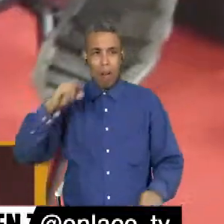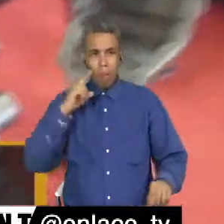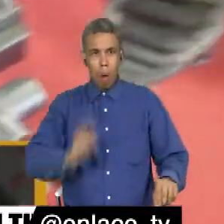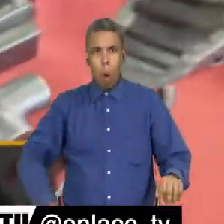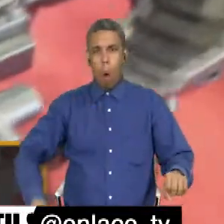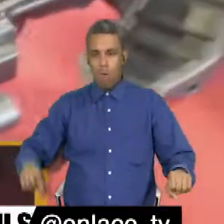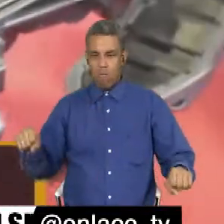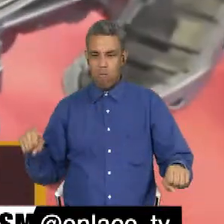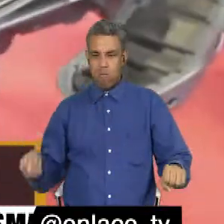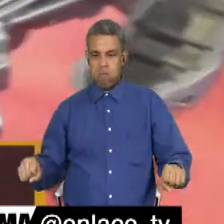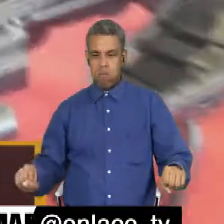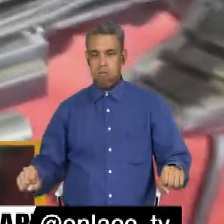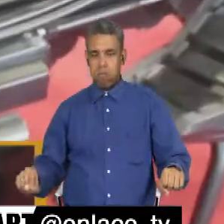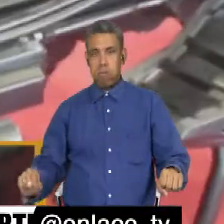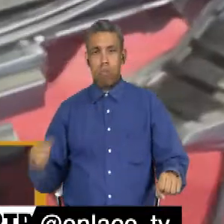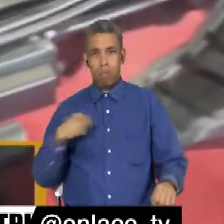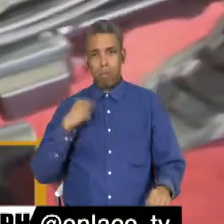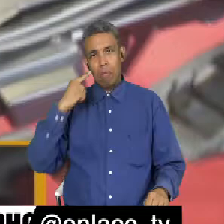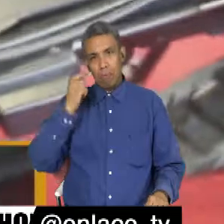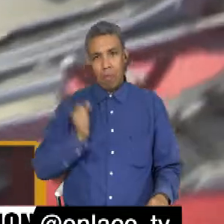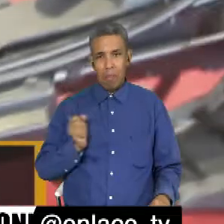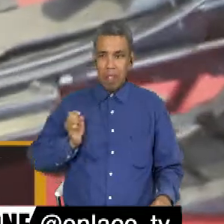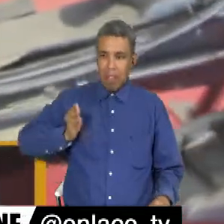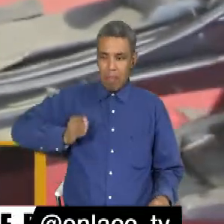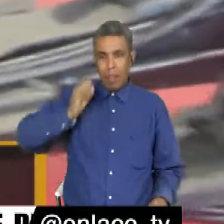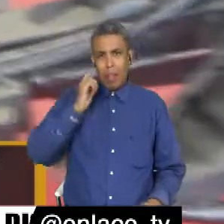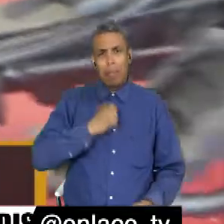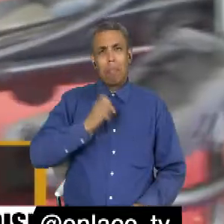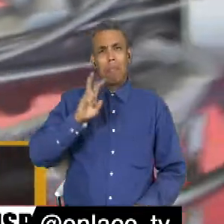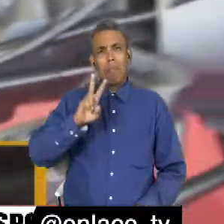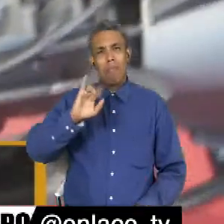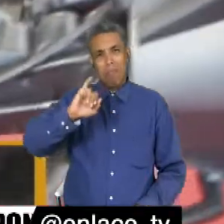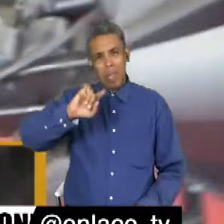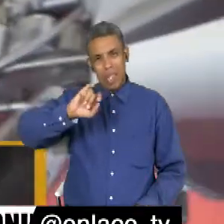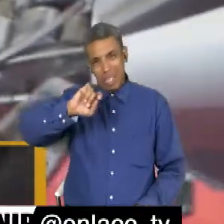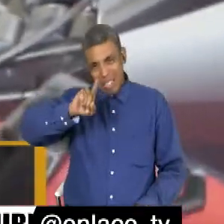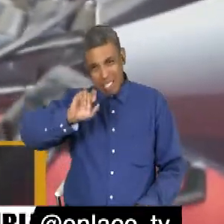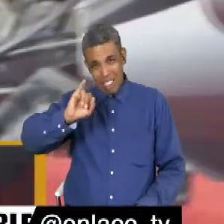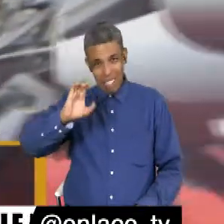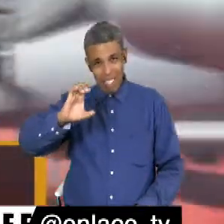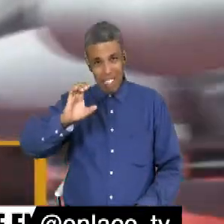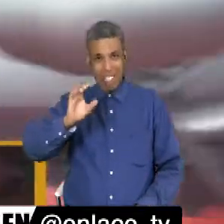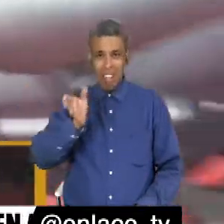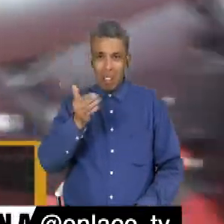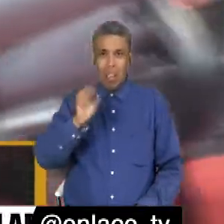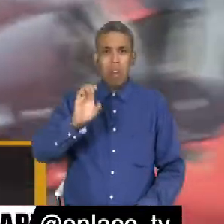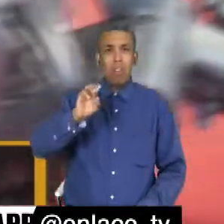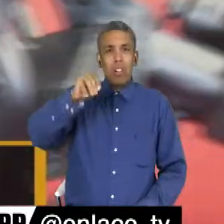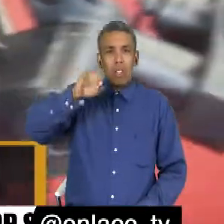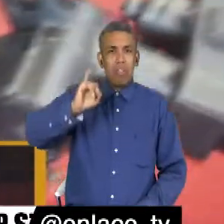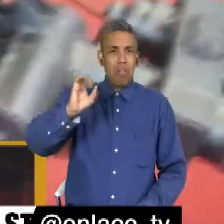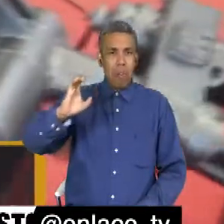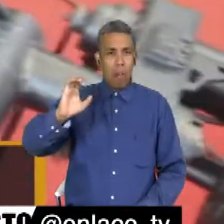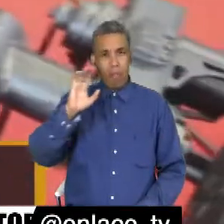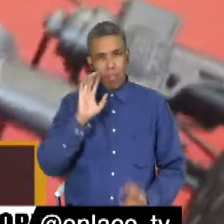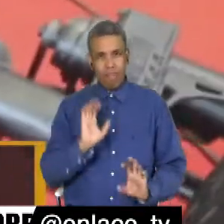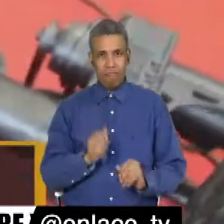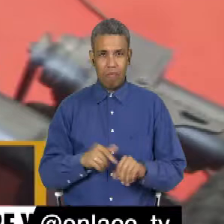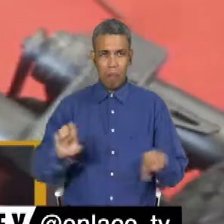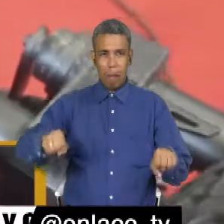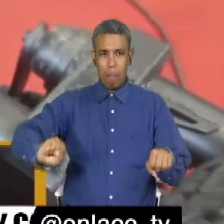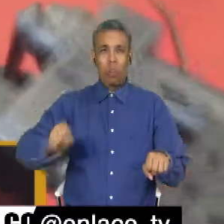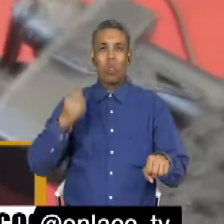nombre es Juan Andrés Cabrera, soy el presidente del Club de Fan DC Comics Colombia. Sí, es la Batpod, la Batimoto, también conocida. Fue